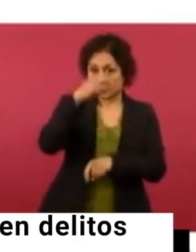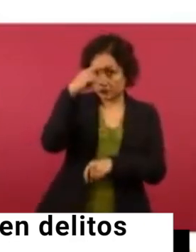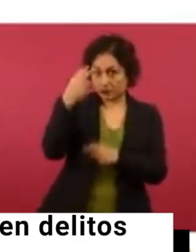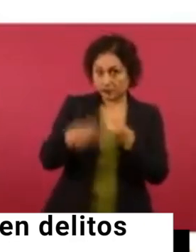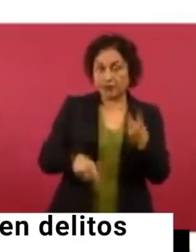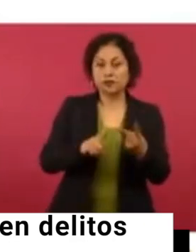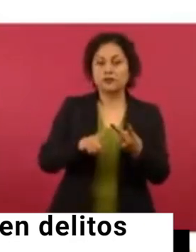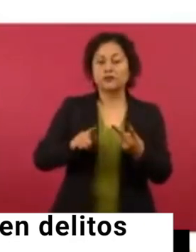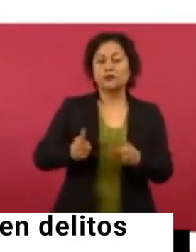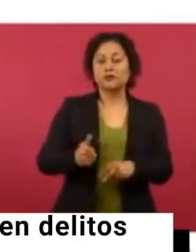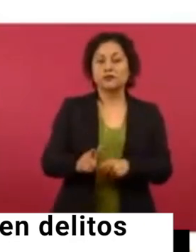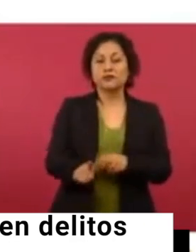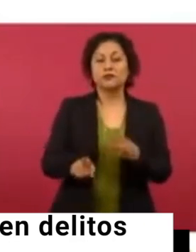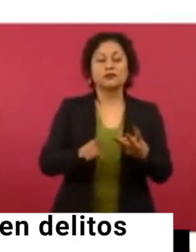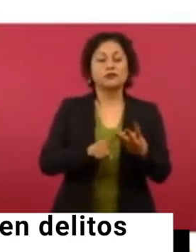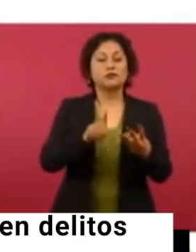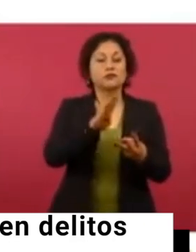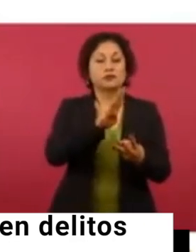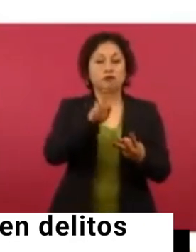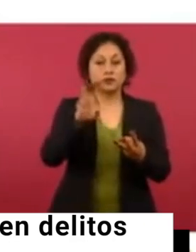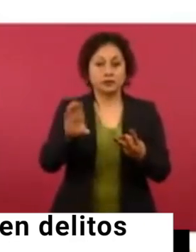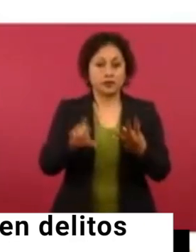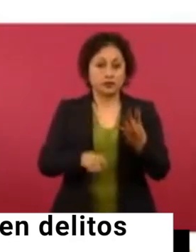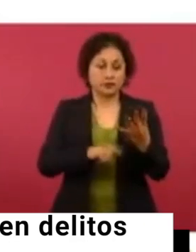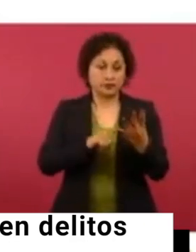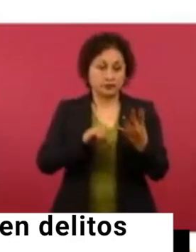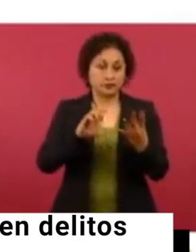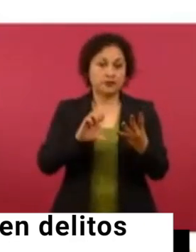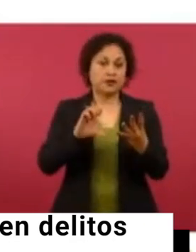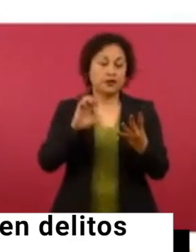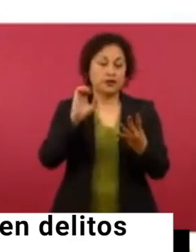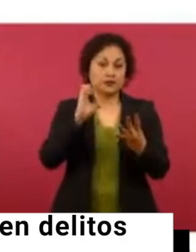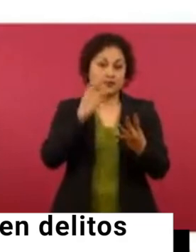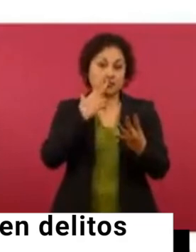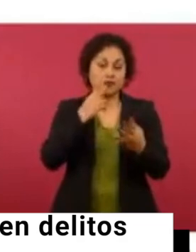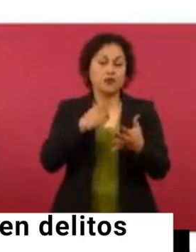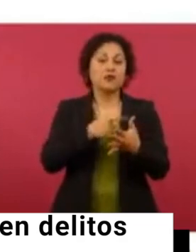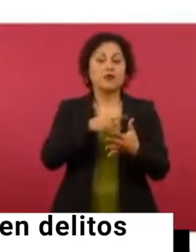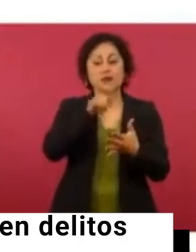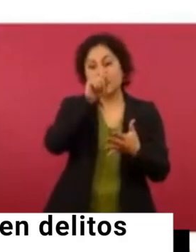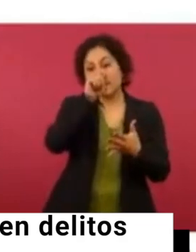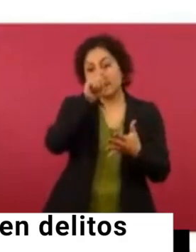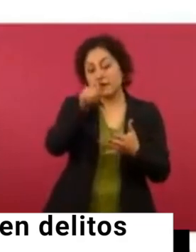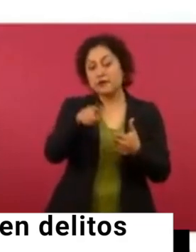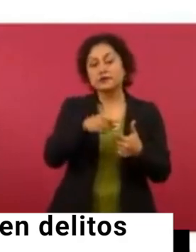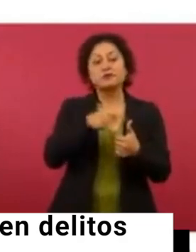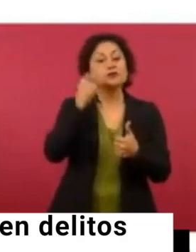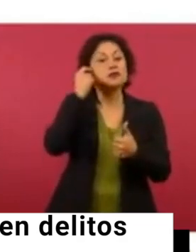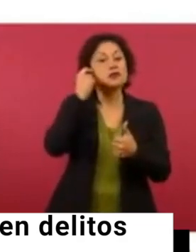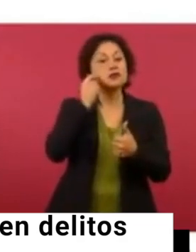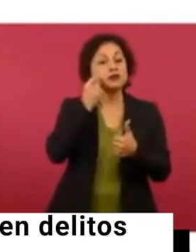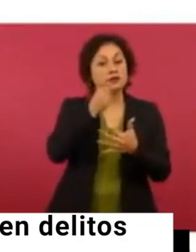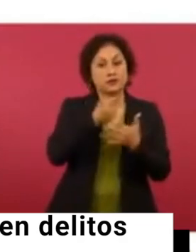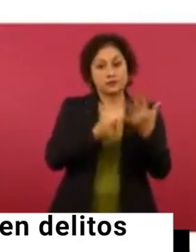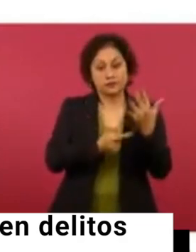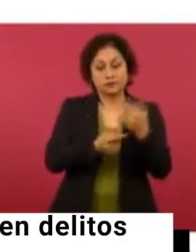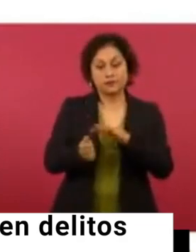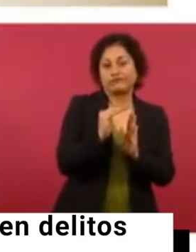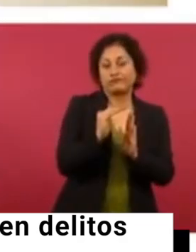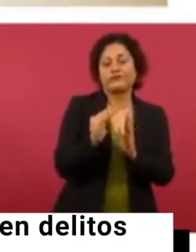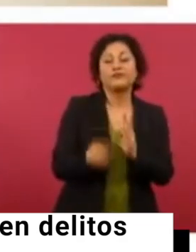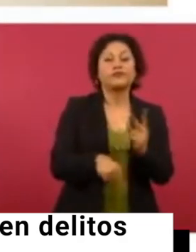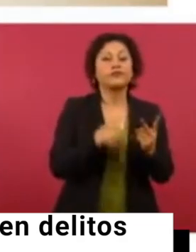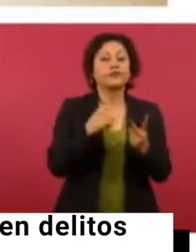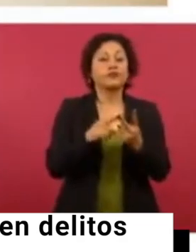del Secretariado Ejecutivo del Sistema Nacional de Seguridad Pública, que también refleja un ligero descenso en esta clasificación de